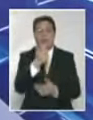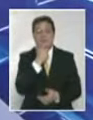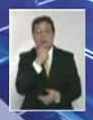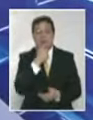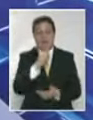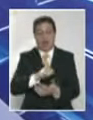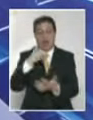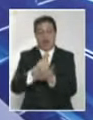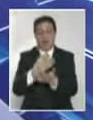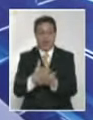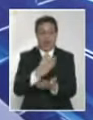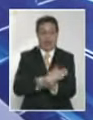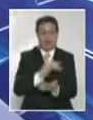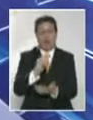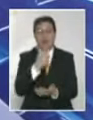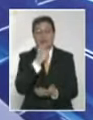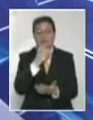y post golpe de